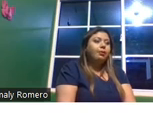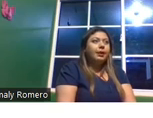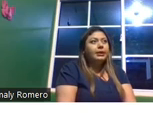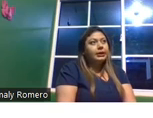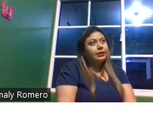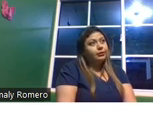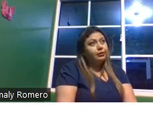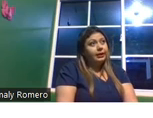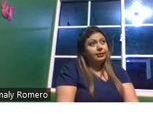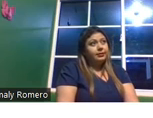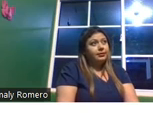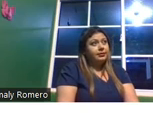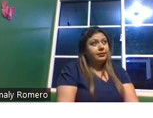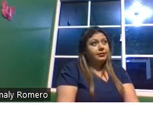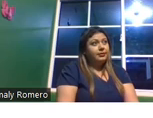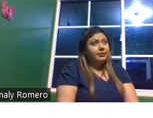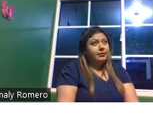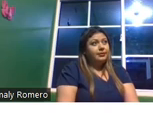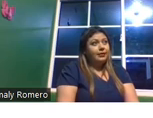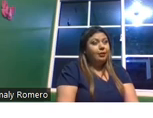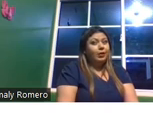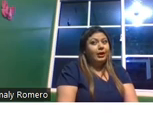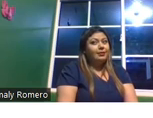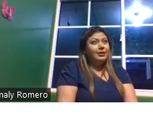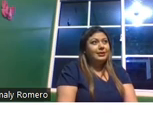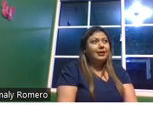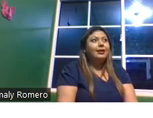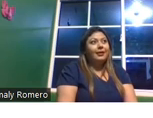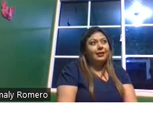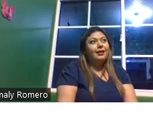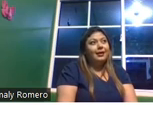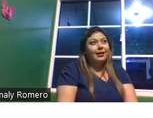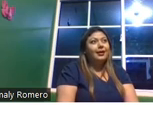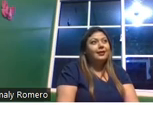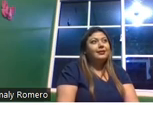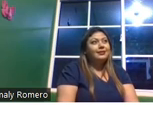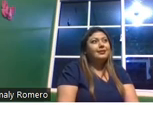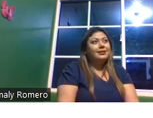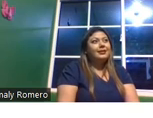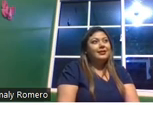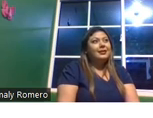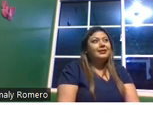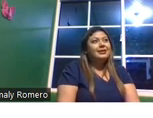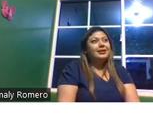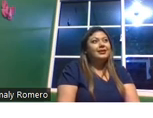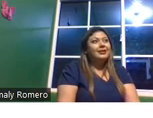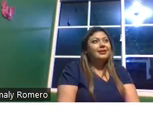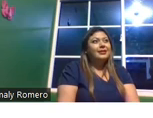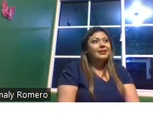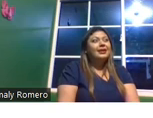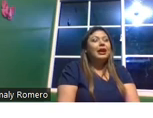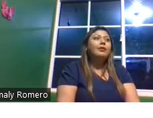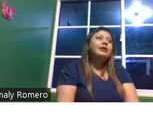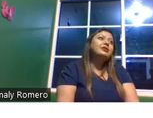dinero y aquí está, mire, le estoy evitando gastos o que no sé qué, lo devuelve, entonces. No sé si hay